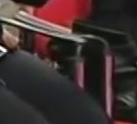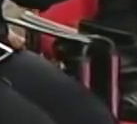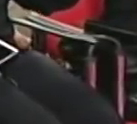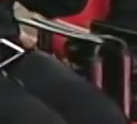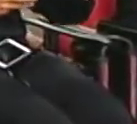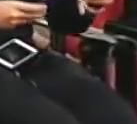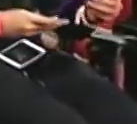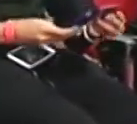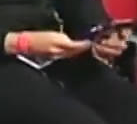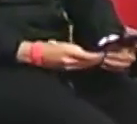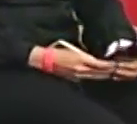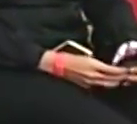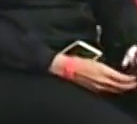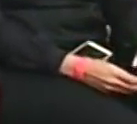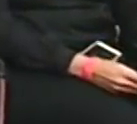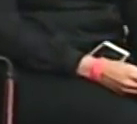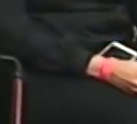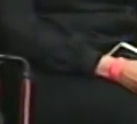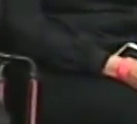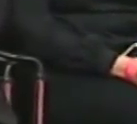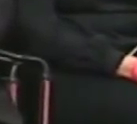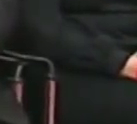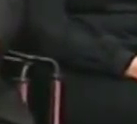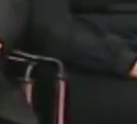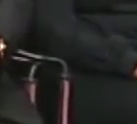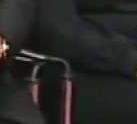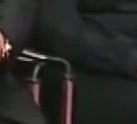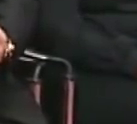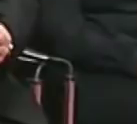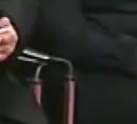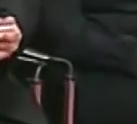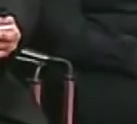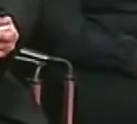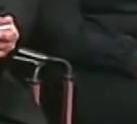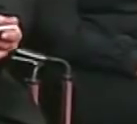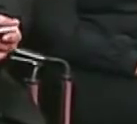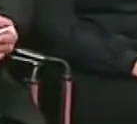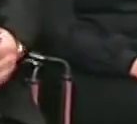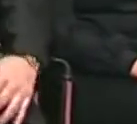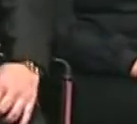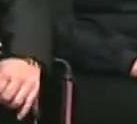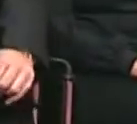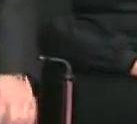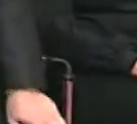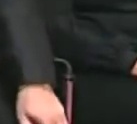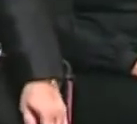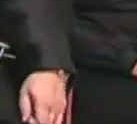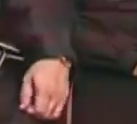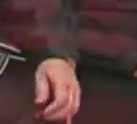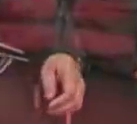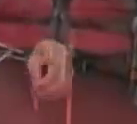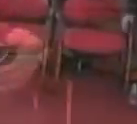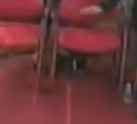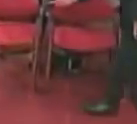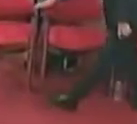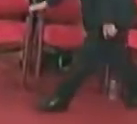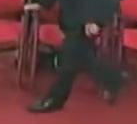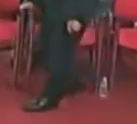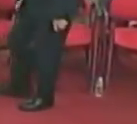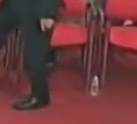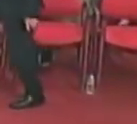¿Cómo es que ofrezco excusas, Ernesto? Porque se nos retardó 30 minutos.